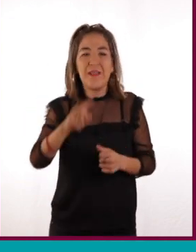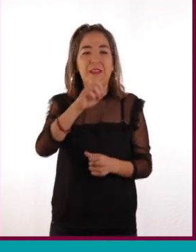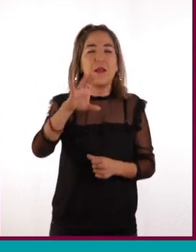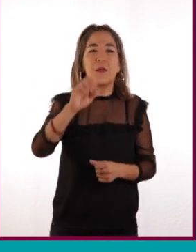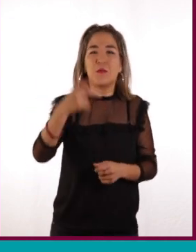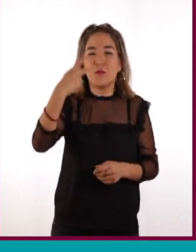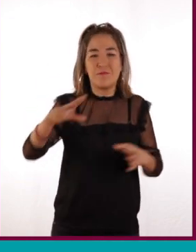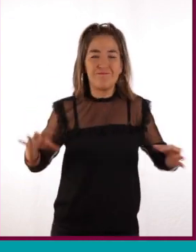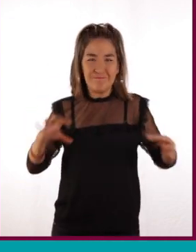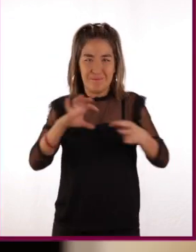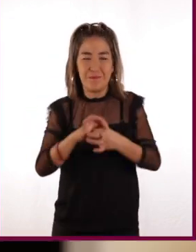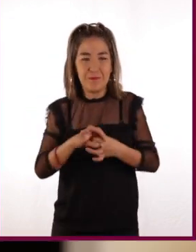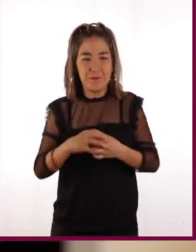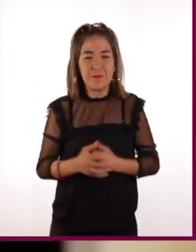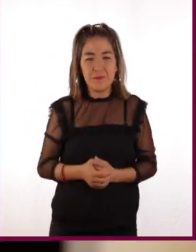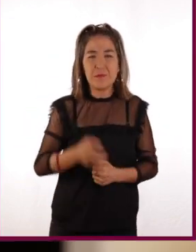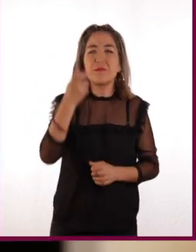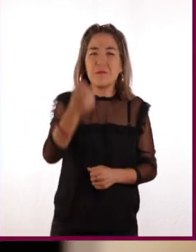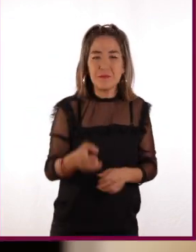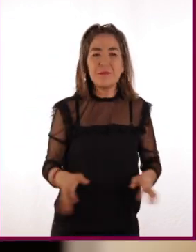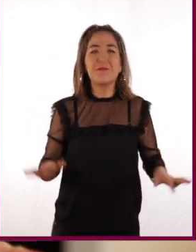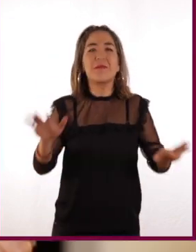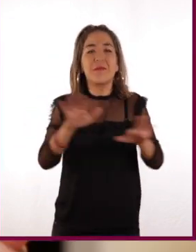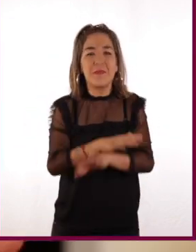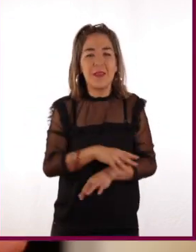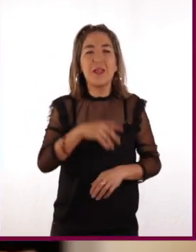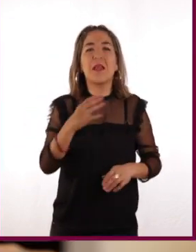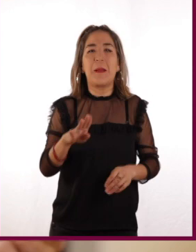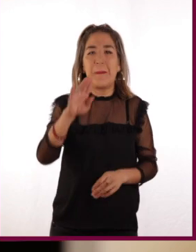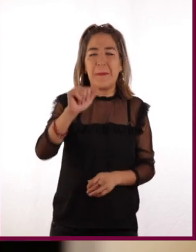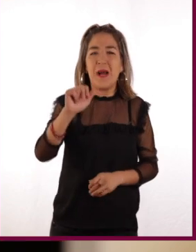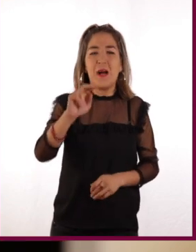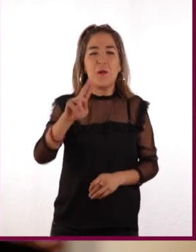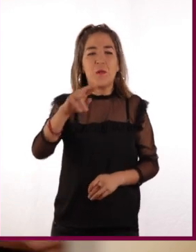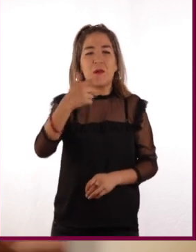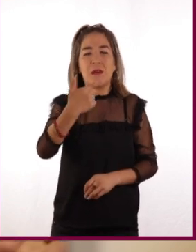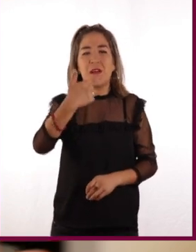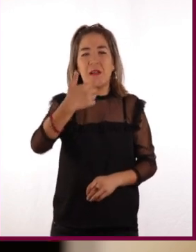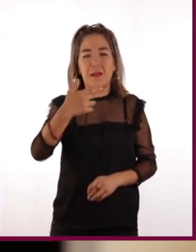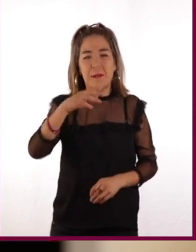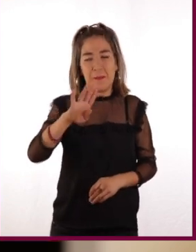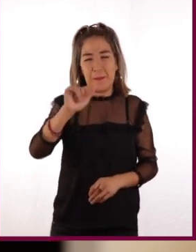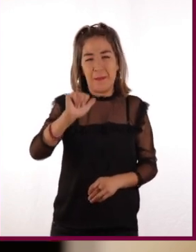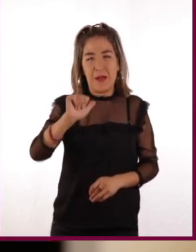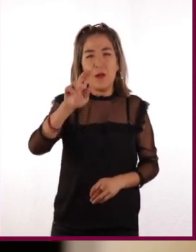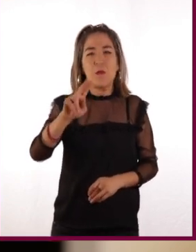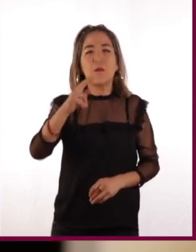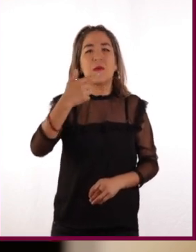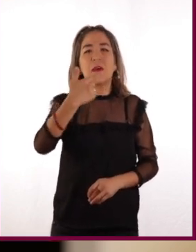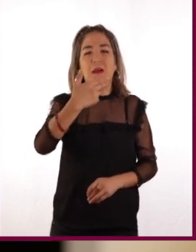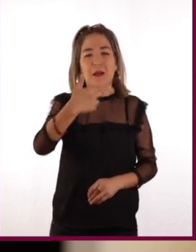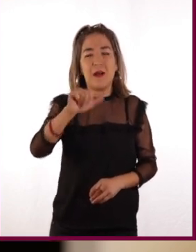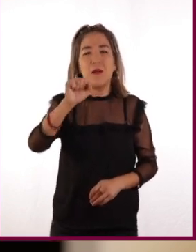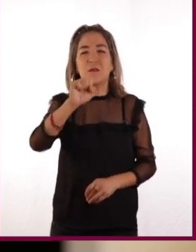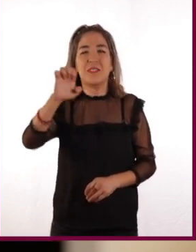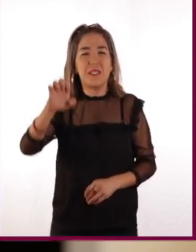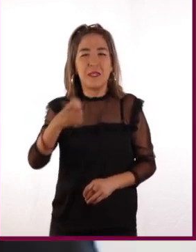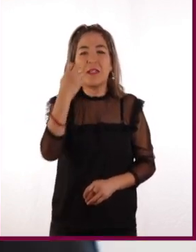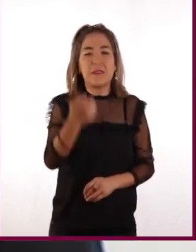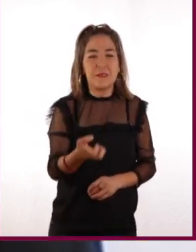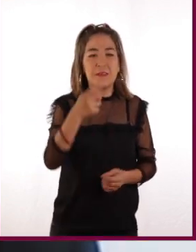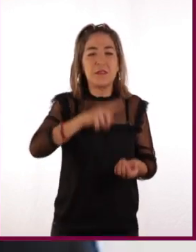con la arquitectura prehispánica. Y bueno, después de estas dos corrientes llegó la Bauhaus. ¿Qué figuras geométricas predominan en esta